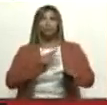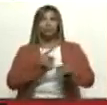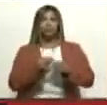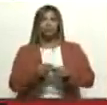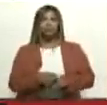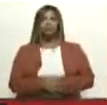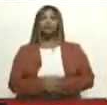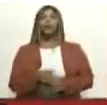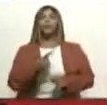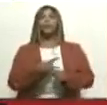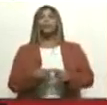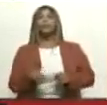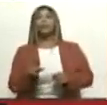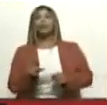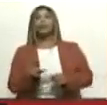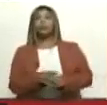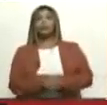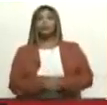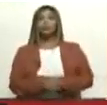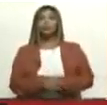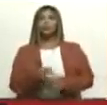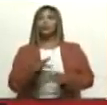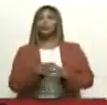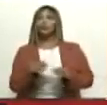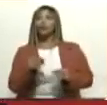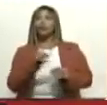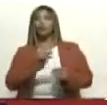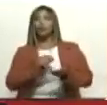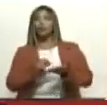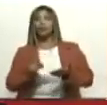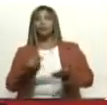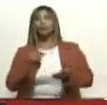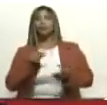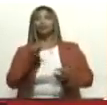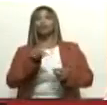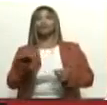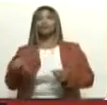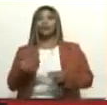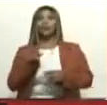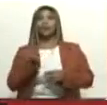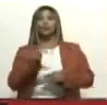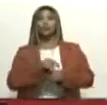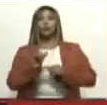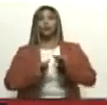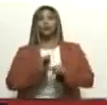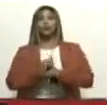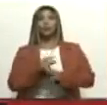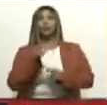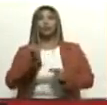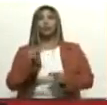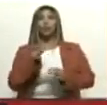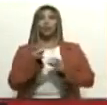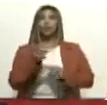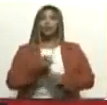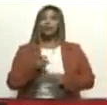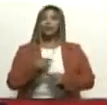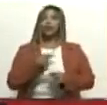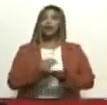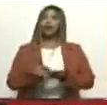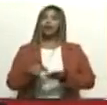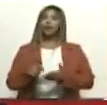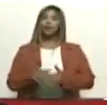bueno, porque no todos los escritores son de impacto nacional ni internacional. También tenemos que buscar a los escritores,